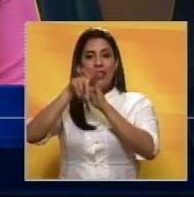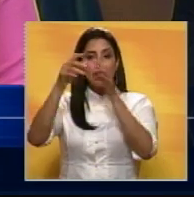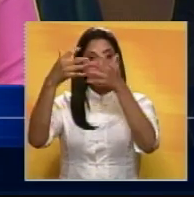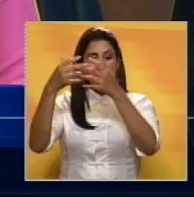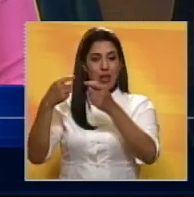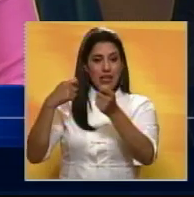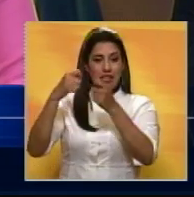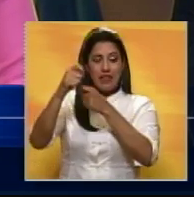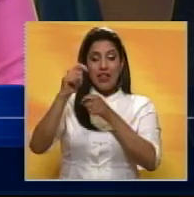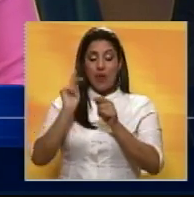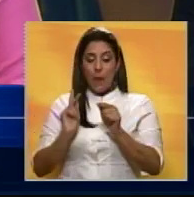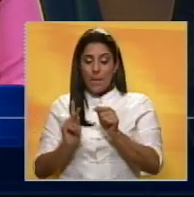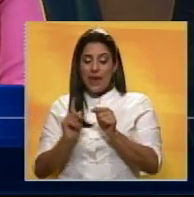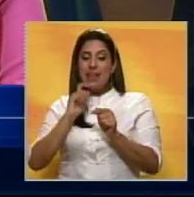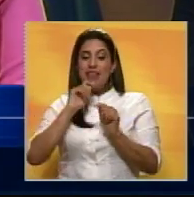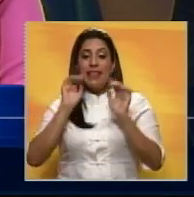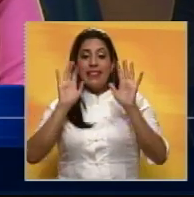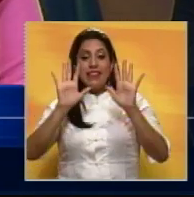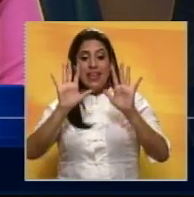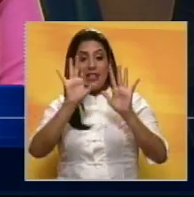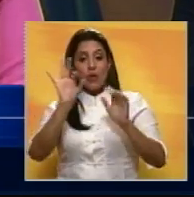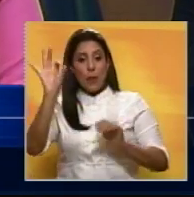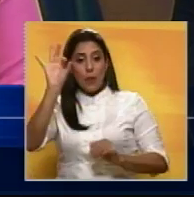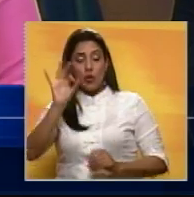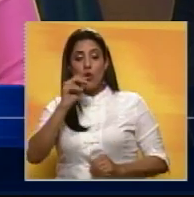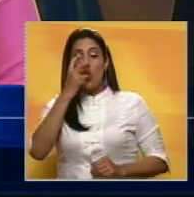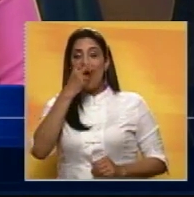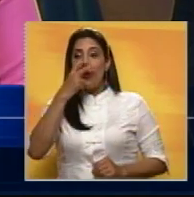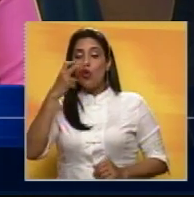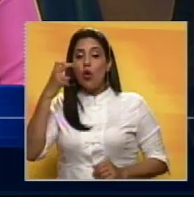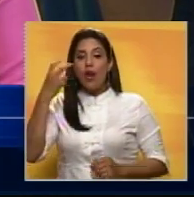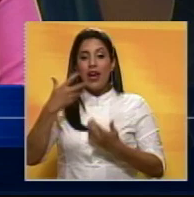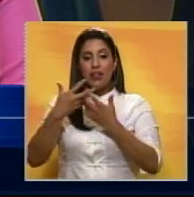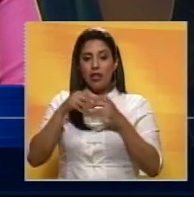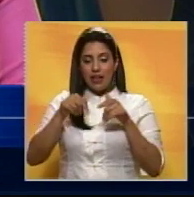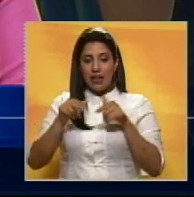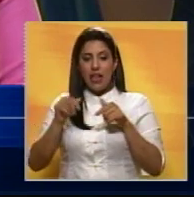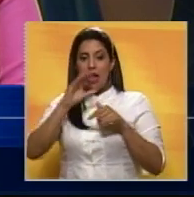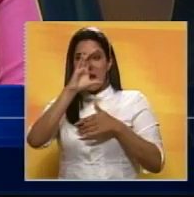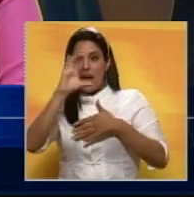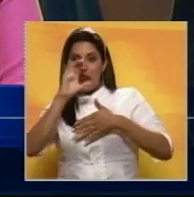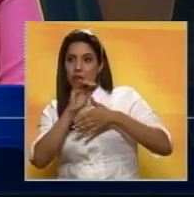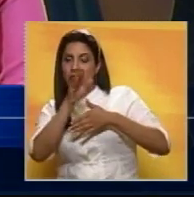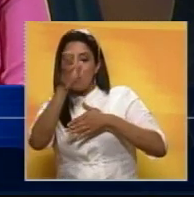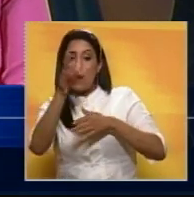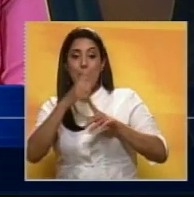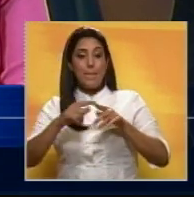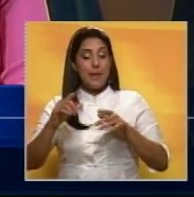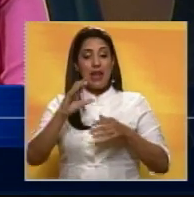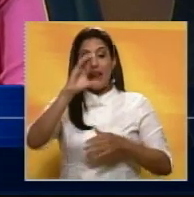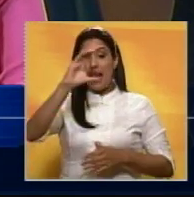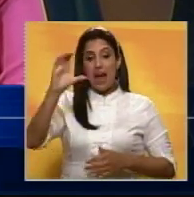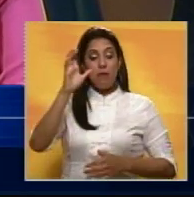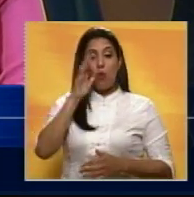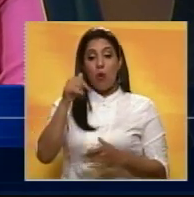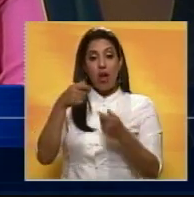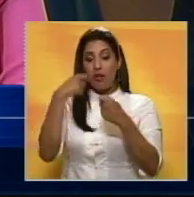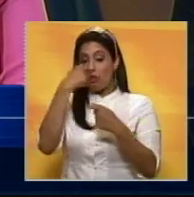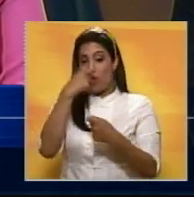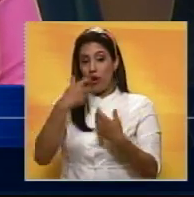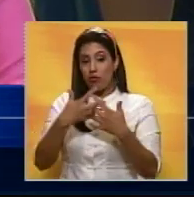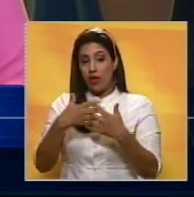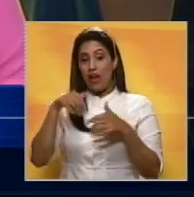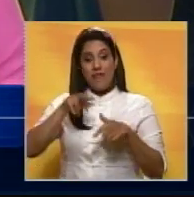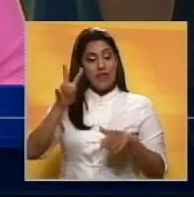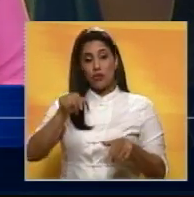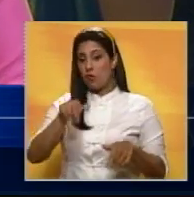Unidos, solamente el 10% de la droga que llega a los Estados Unidos pasa por el Caribe. Pero el Caribe no produce droga,